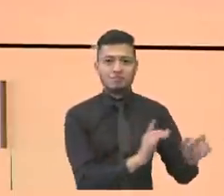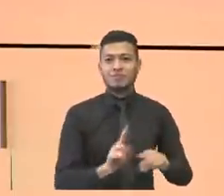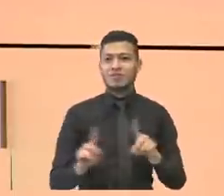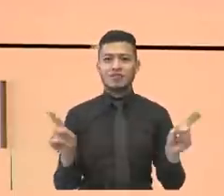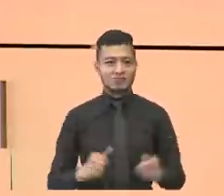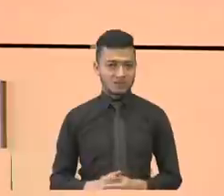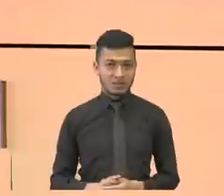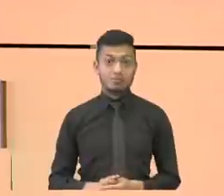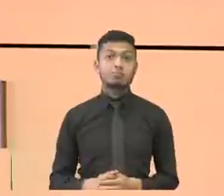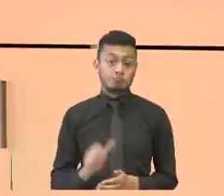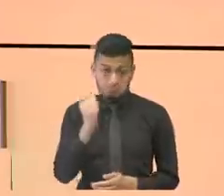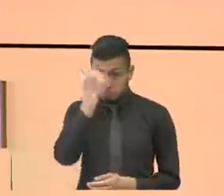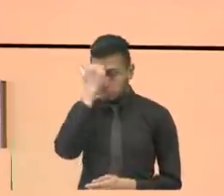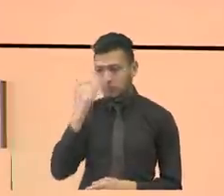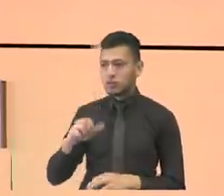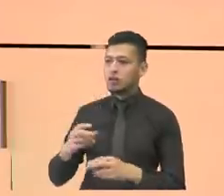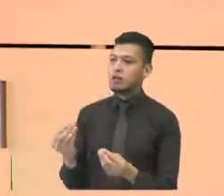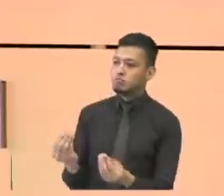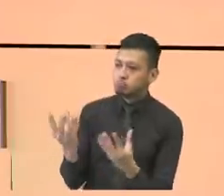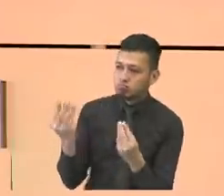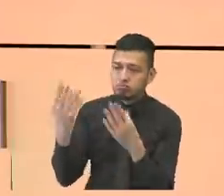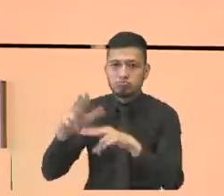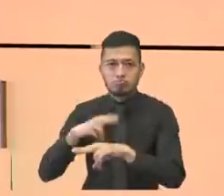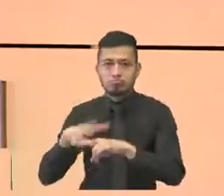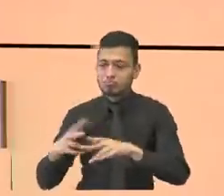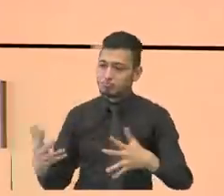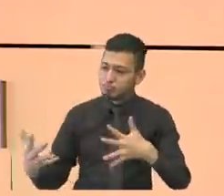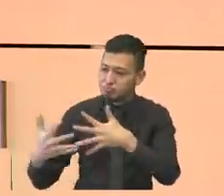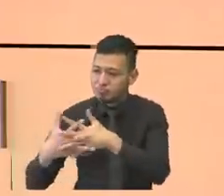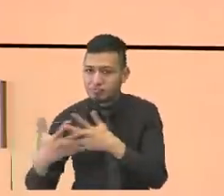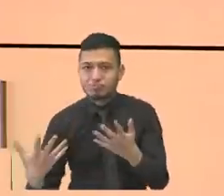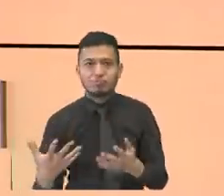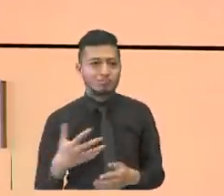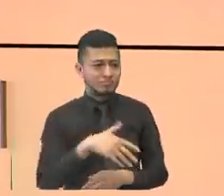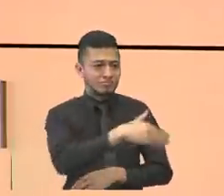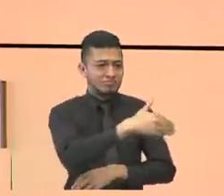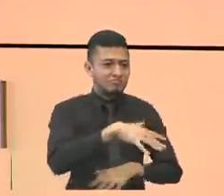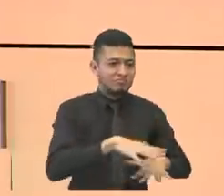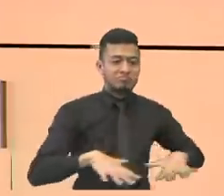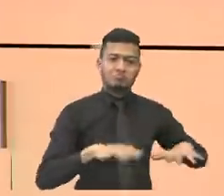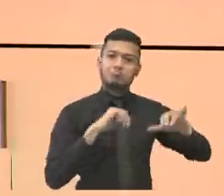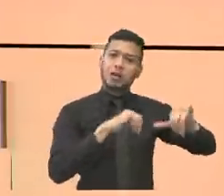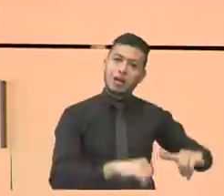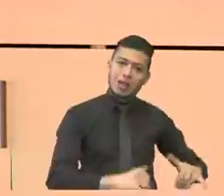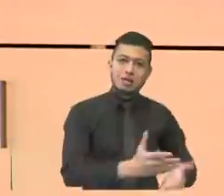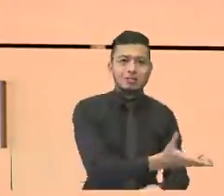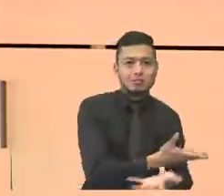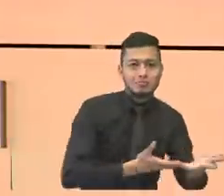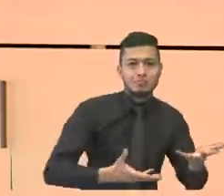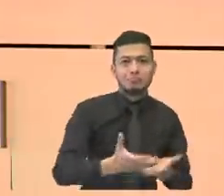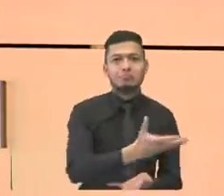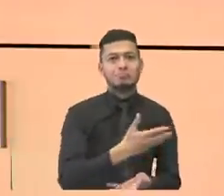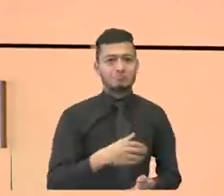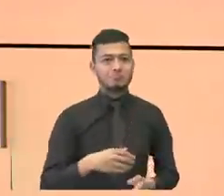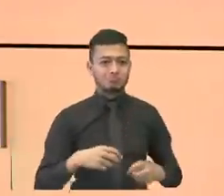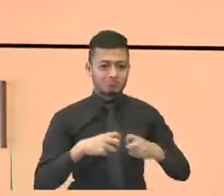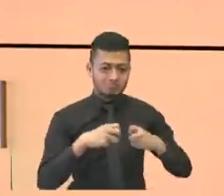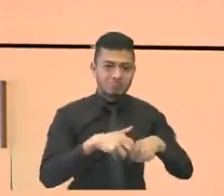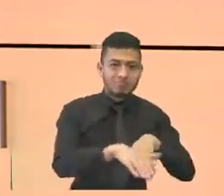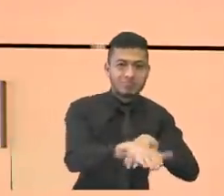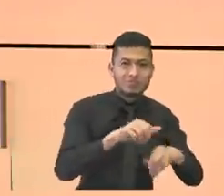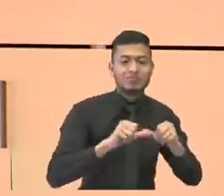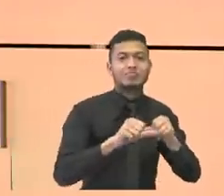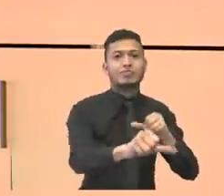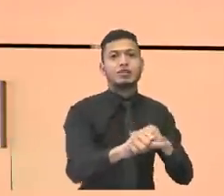lo sostenible y el sentido del lugar, el cuarto gran criterio que nos propuso la gente es reconozca que la séptima es distinta y diseñe